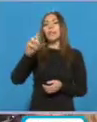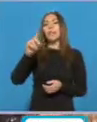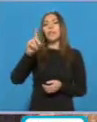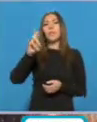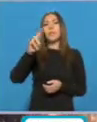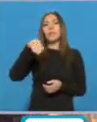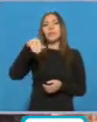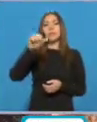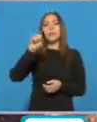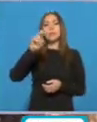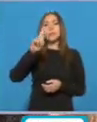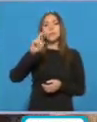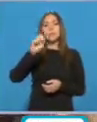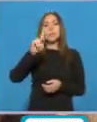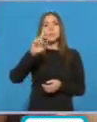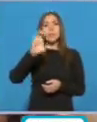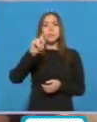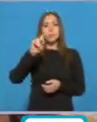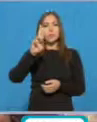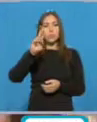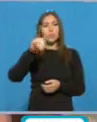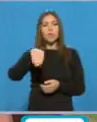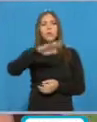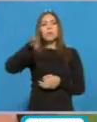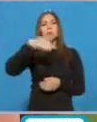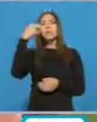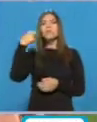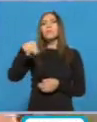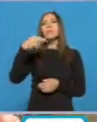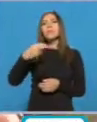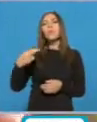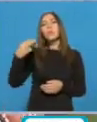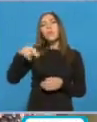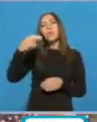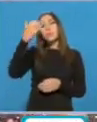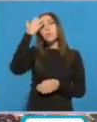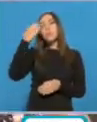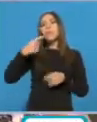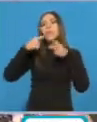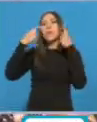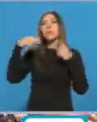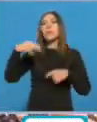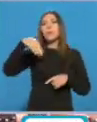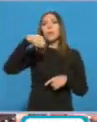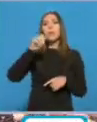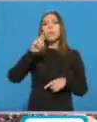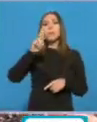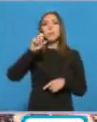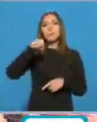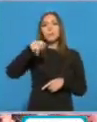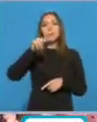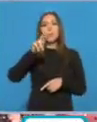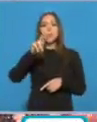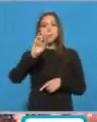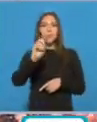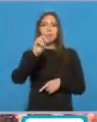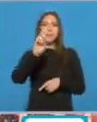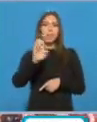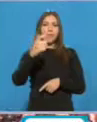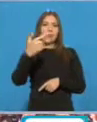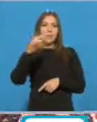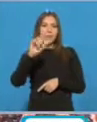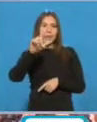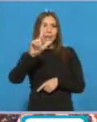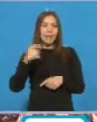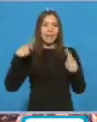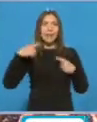mejor conocido como monstruo de Gila. Este lagarto pues es muy famoso precisamente por muchas historias que se